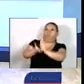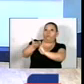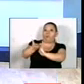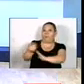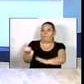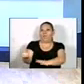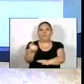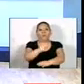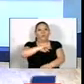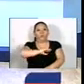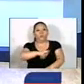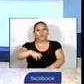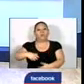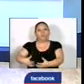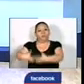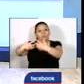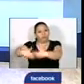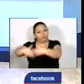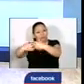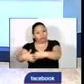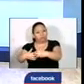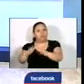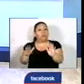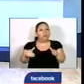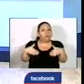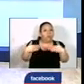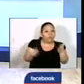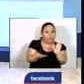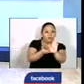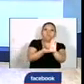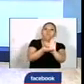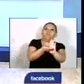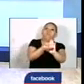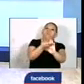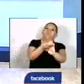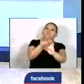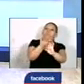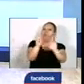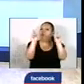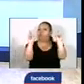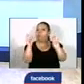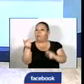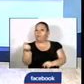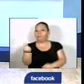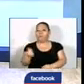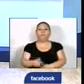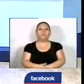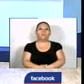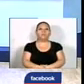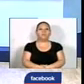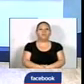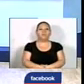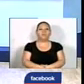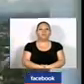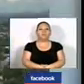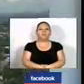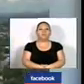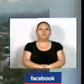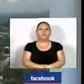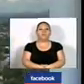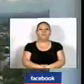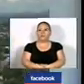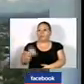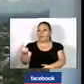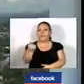industriales sobre este tema y también hablaron sobre el proceso de recuperación económica ante la situación de pandemia. Los